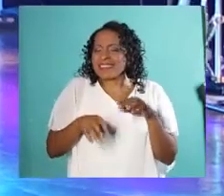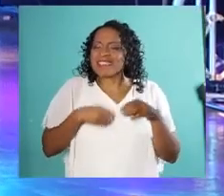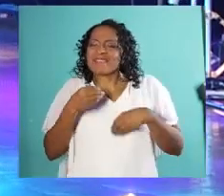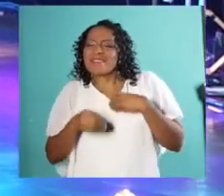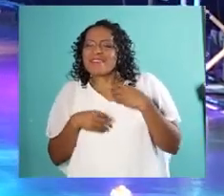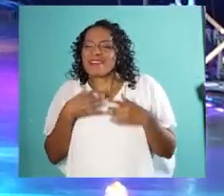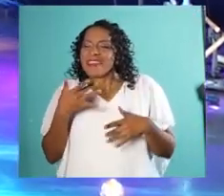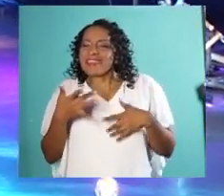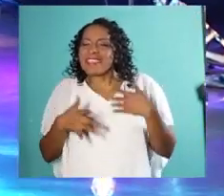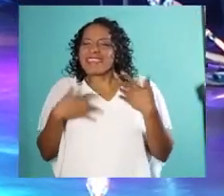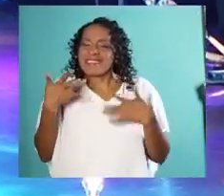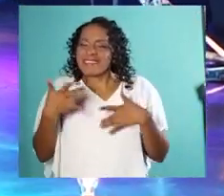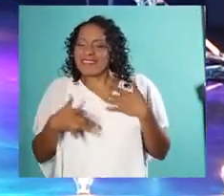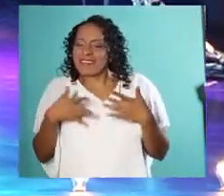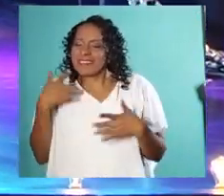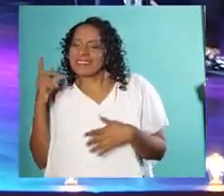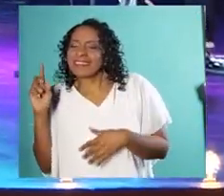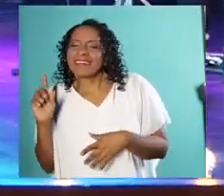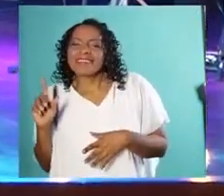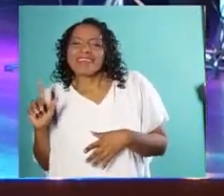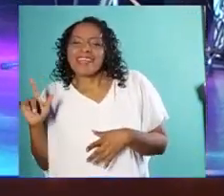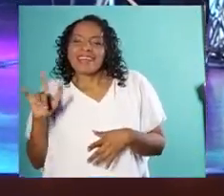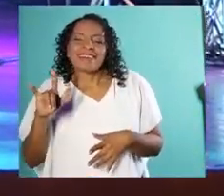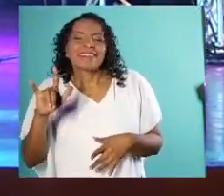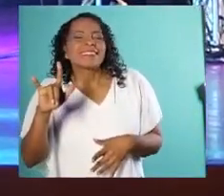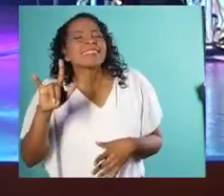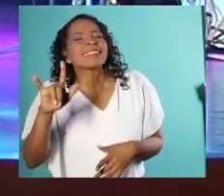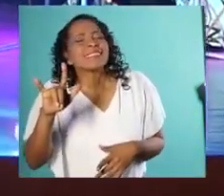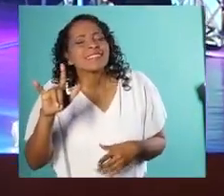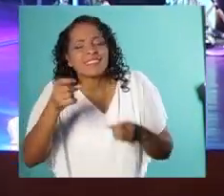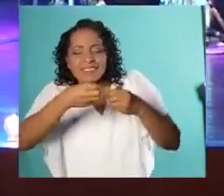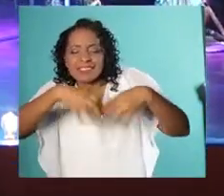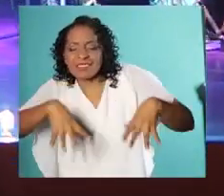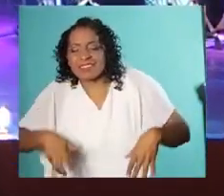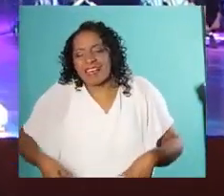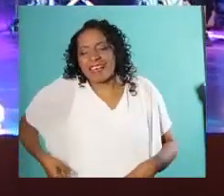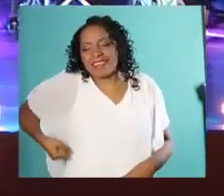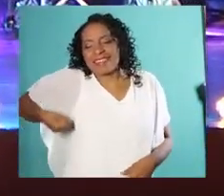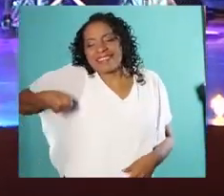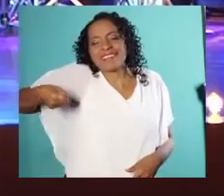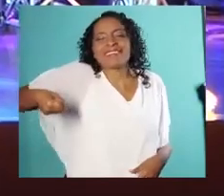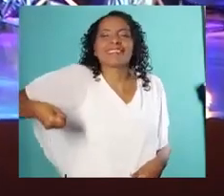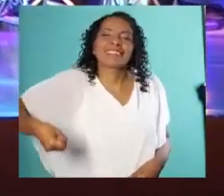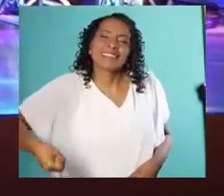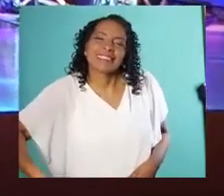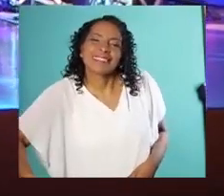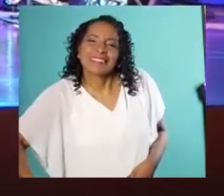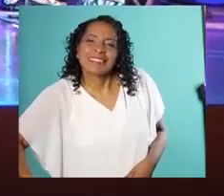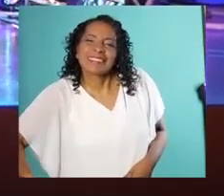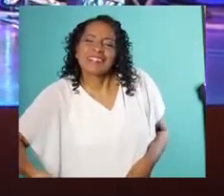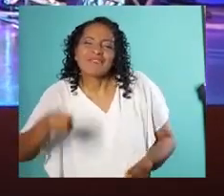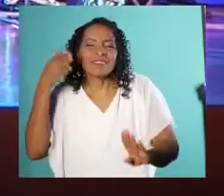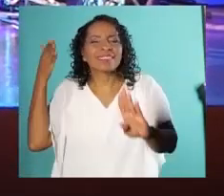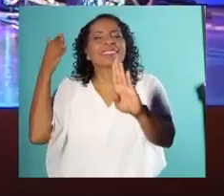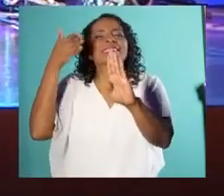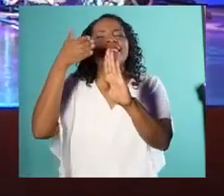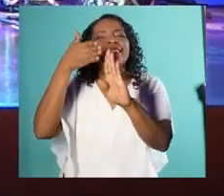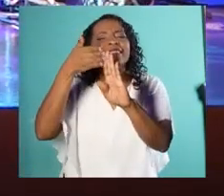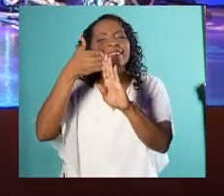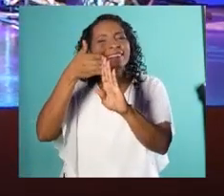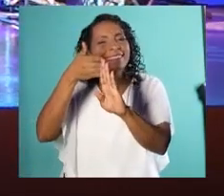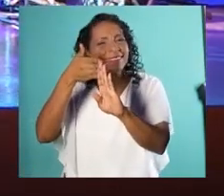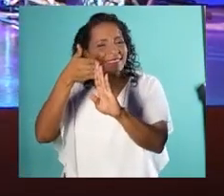mala arman un coraje. No olvides soltar tu equipaje. Vámonos directo, sin escala en un